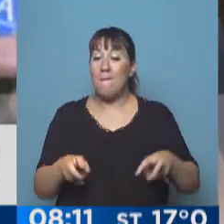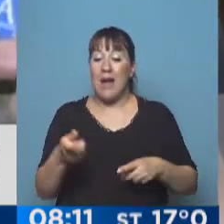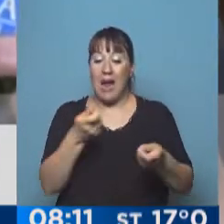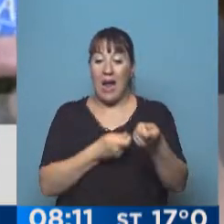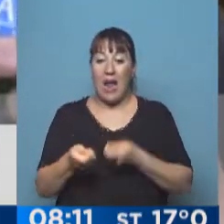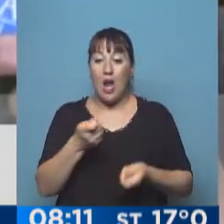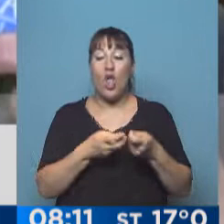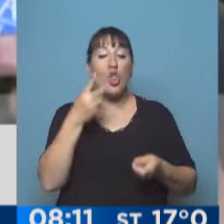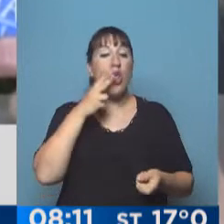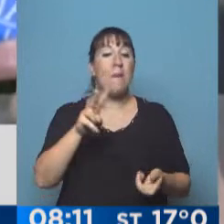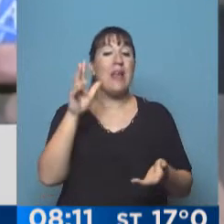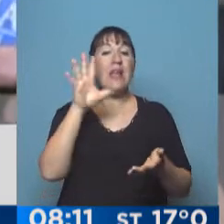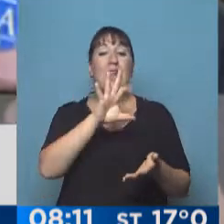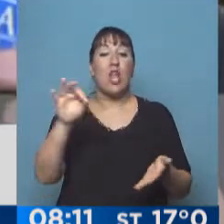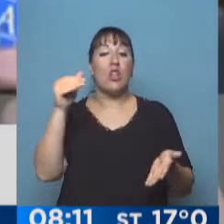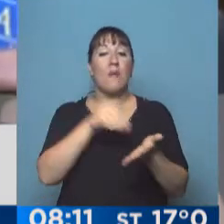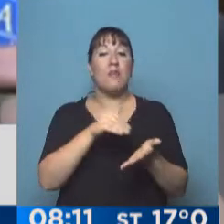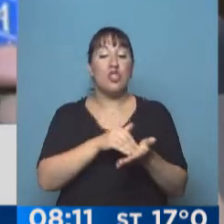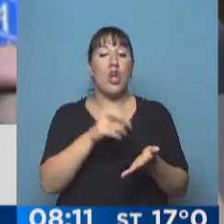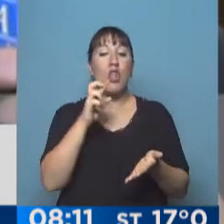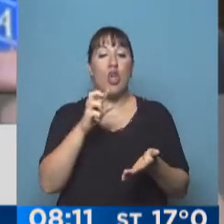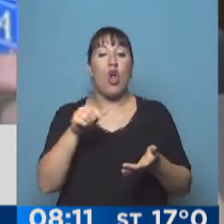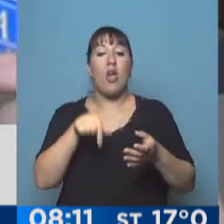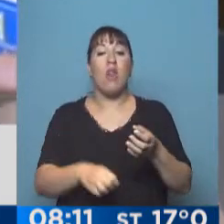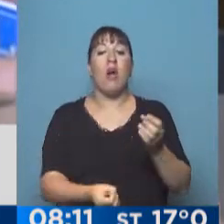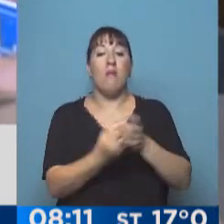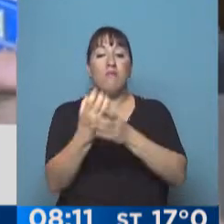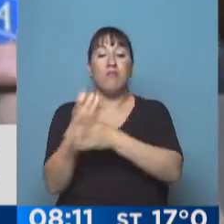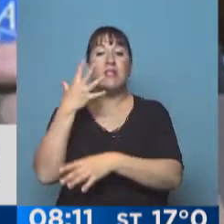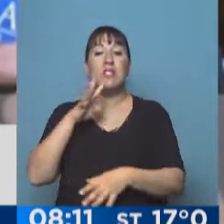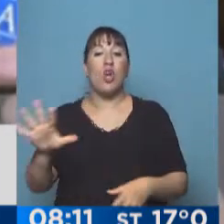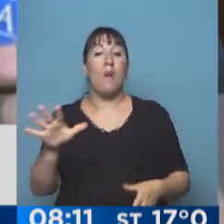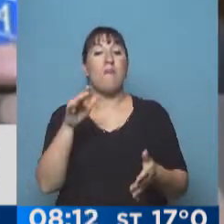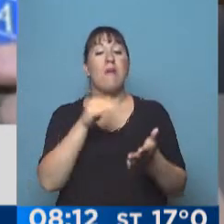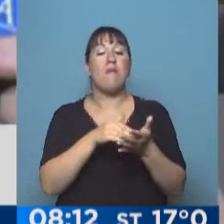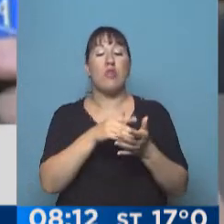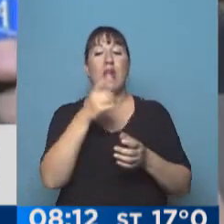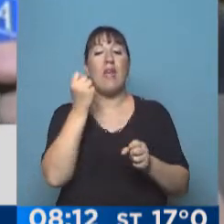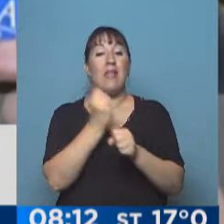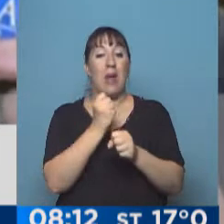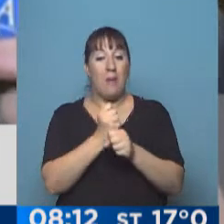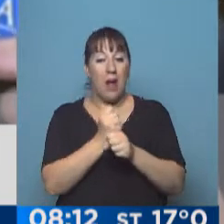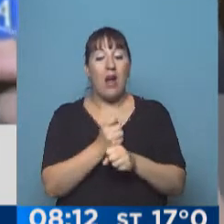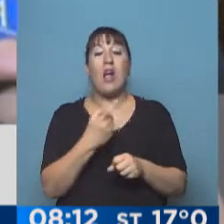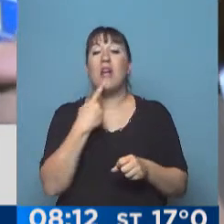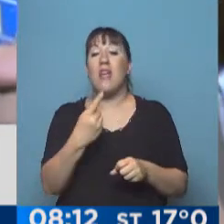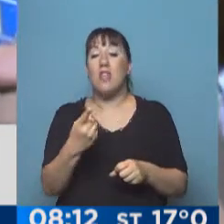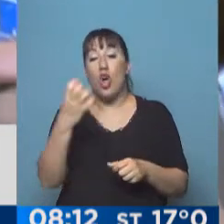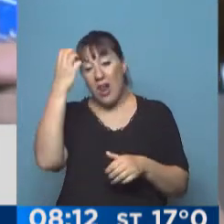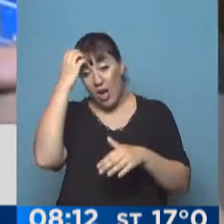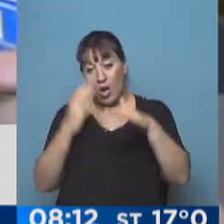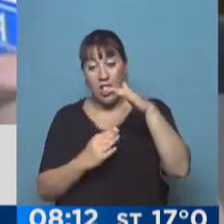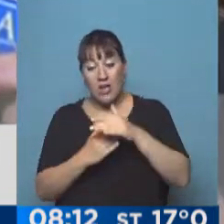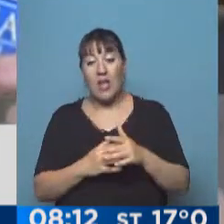2.500 millones de dólares y la creación de 5.000 puestos de trabajo si la actividad es importantísima o en lo que ha dicho la corte en este caso